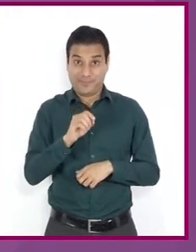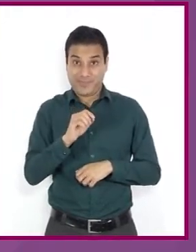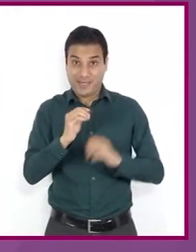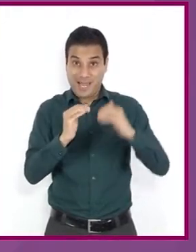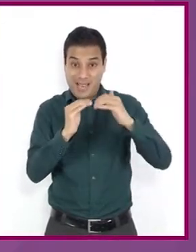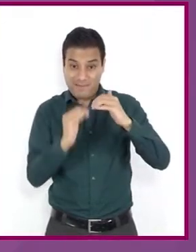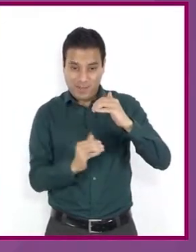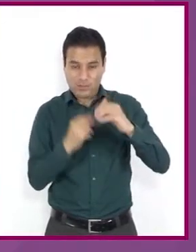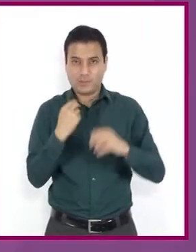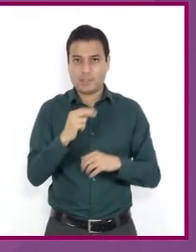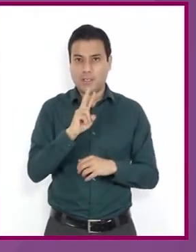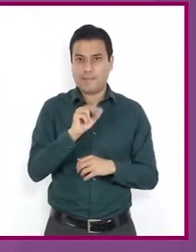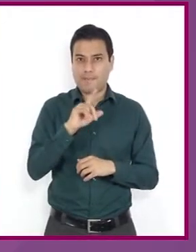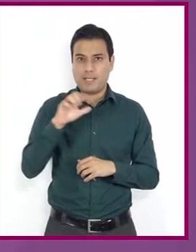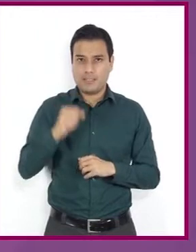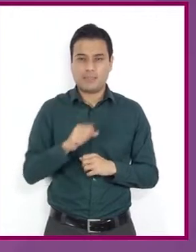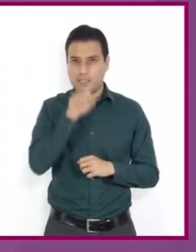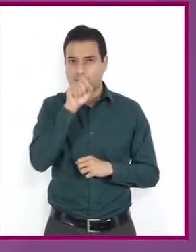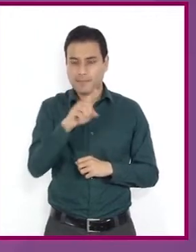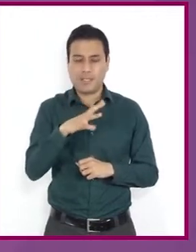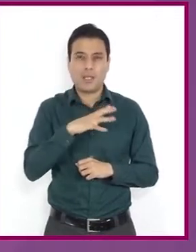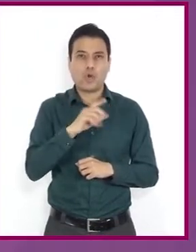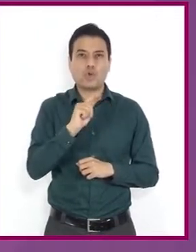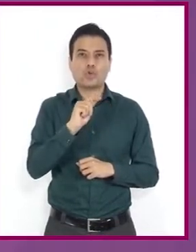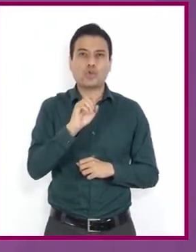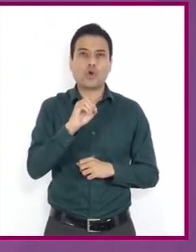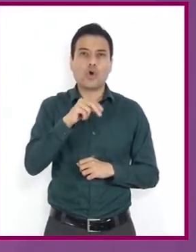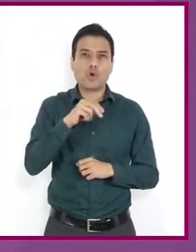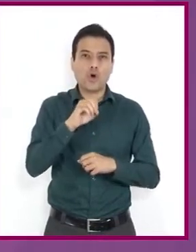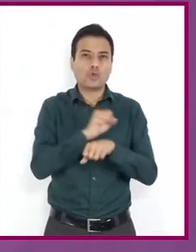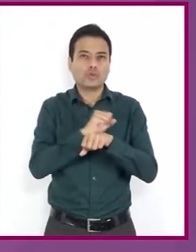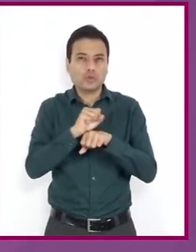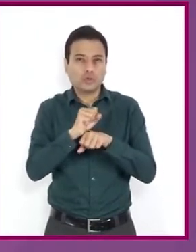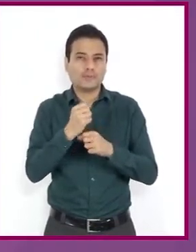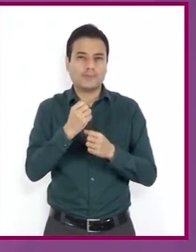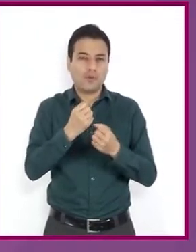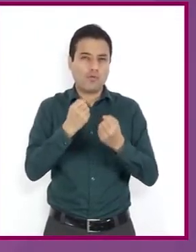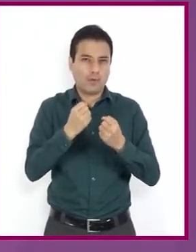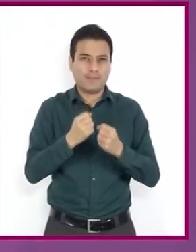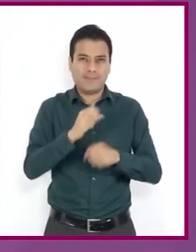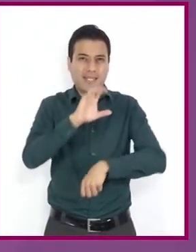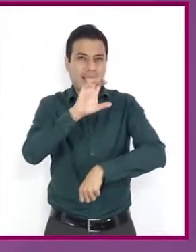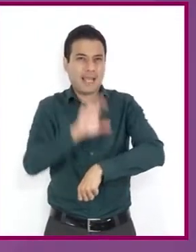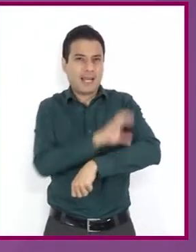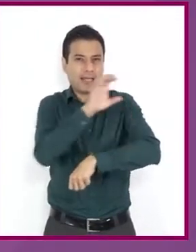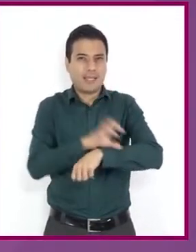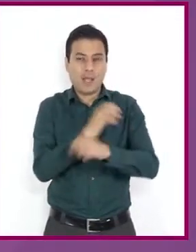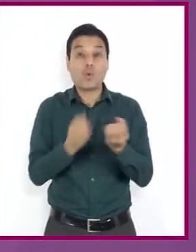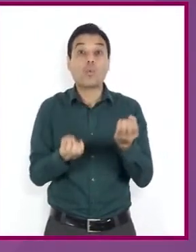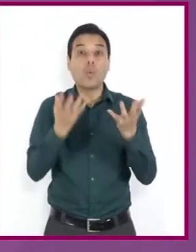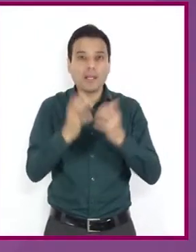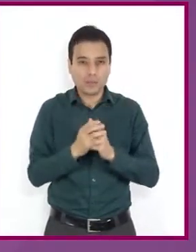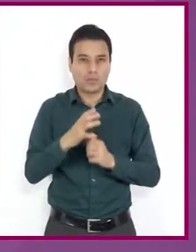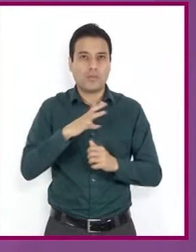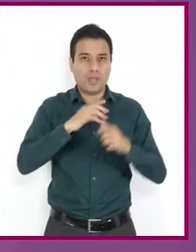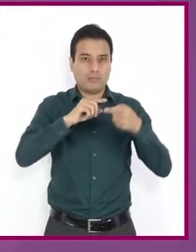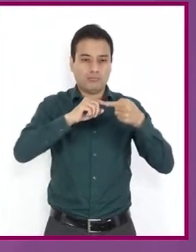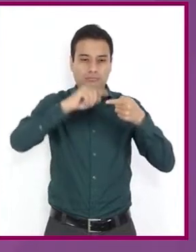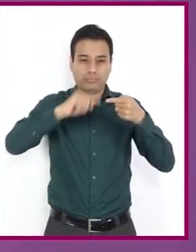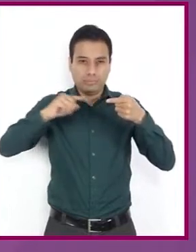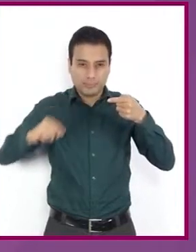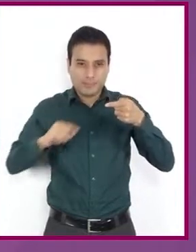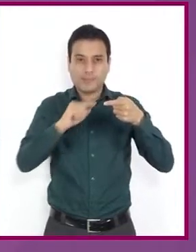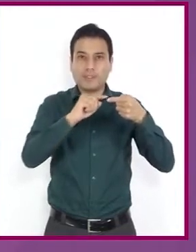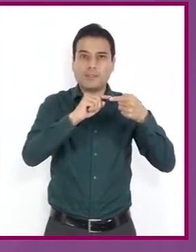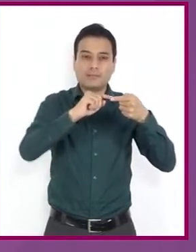propiedades del sonido es el tono. Este se relaciona con la cantidad de energía que transporta la onda sonora y nos